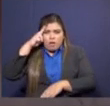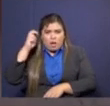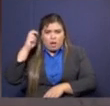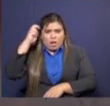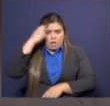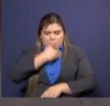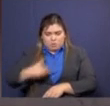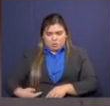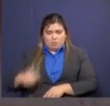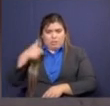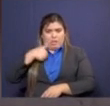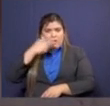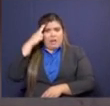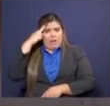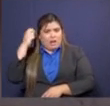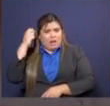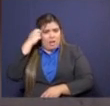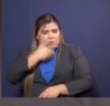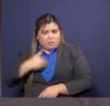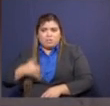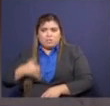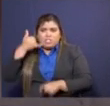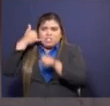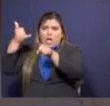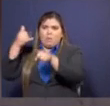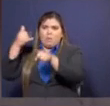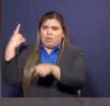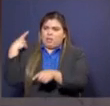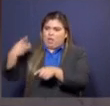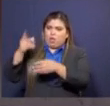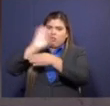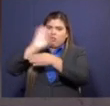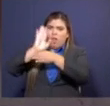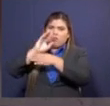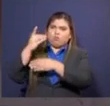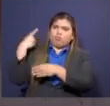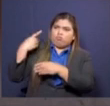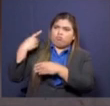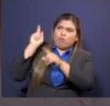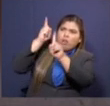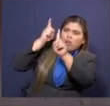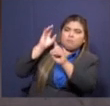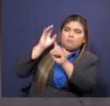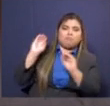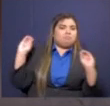que considere que no se ajusta a la realidad.